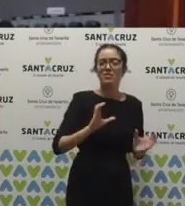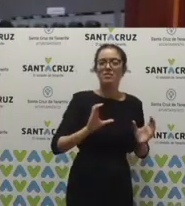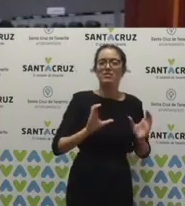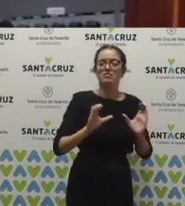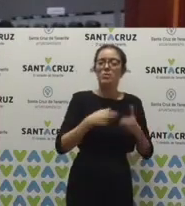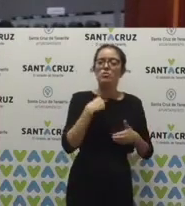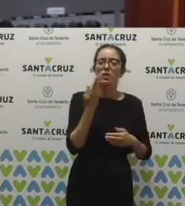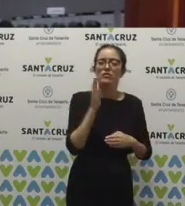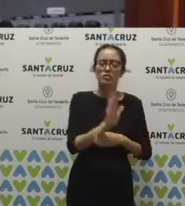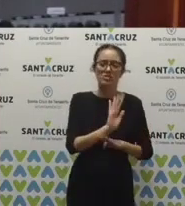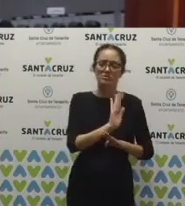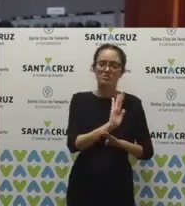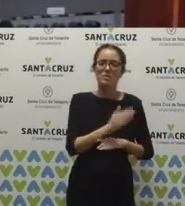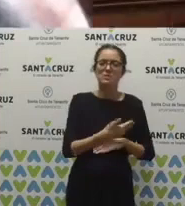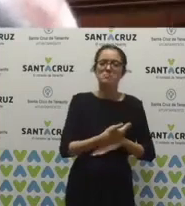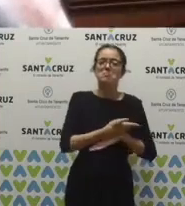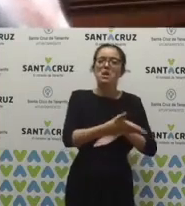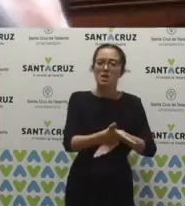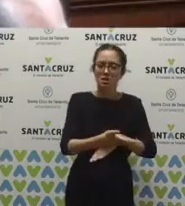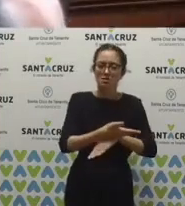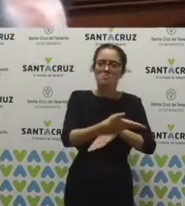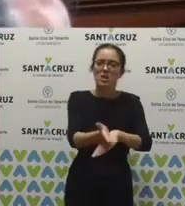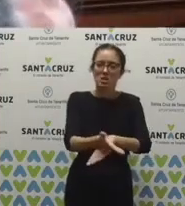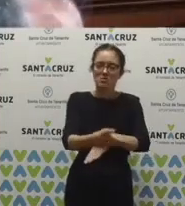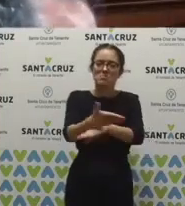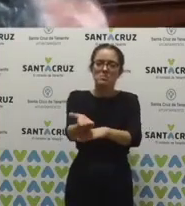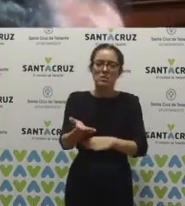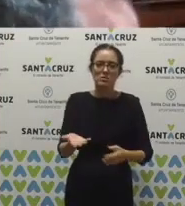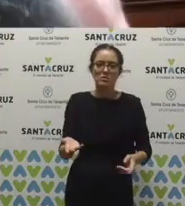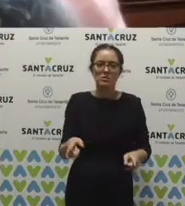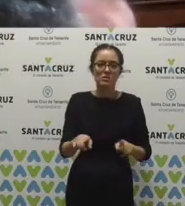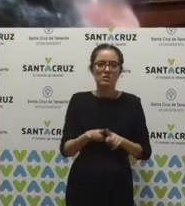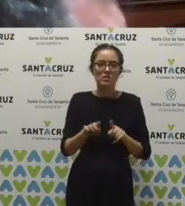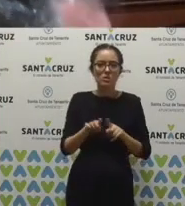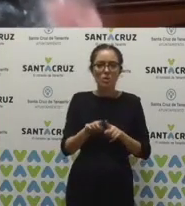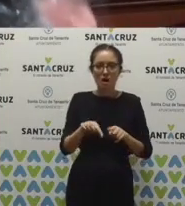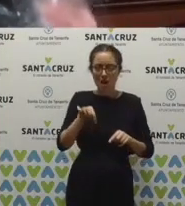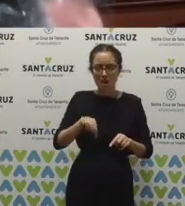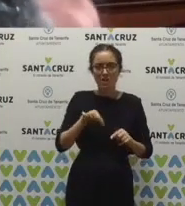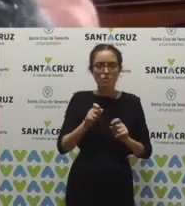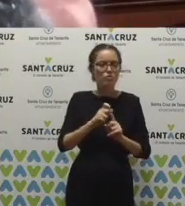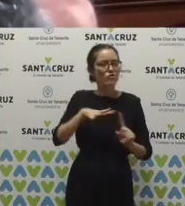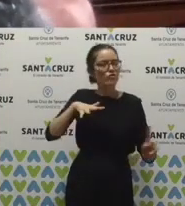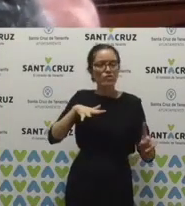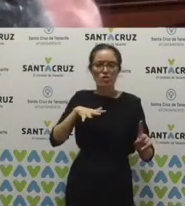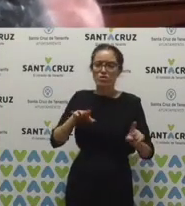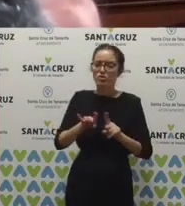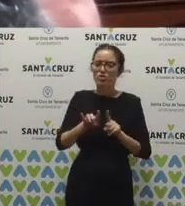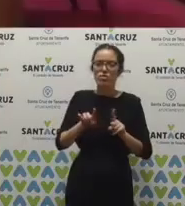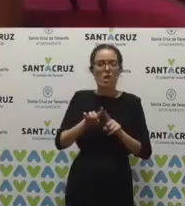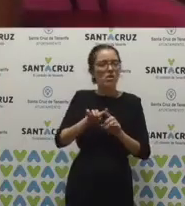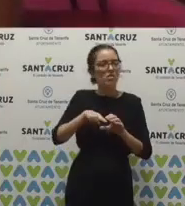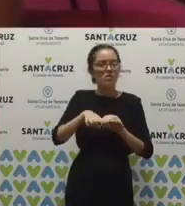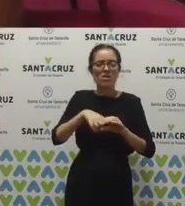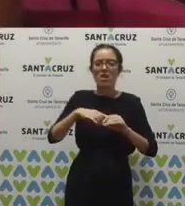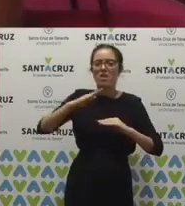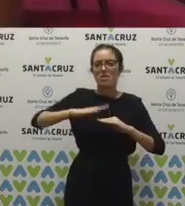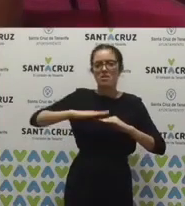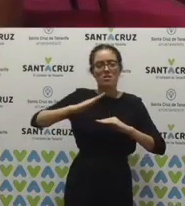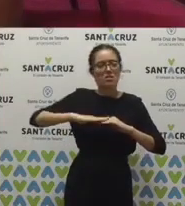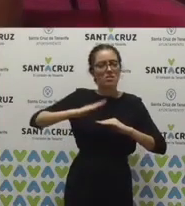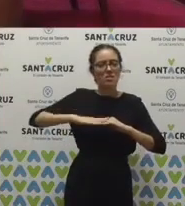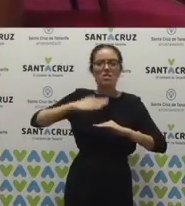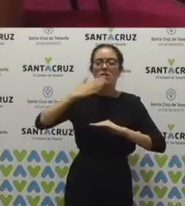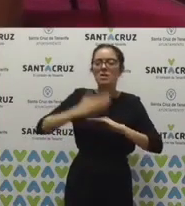ellas y eran lo único era único foro que teníamos un foro que tiene unas competencias muy limitadas esa junta de portavoces durante ese período este